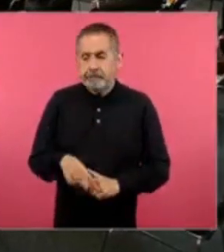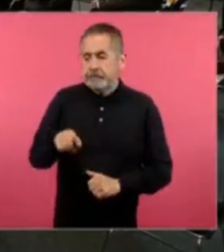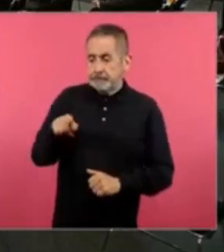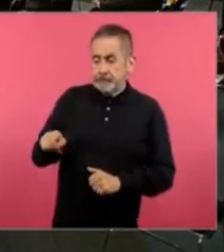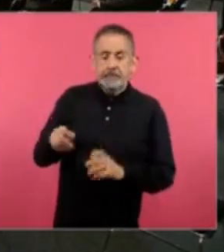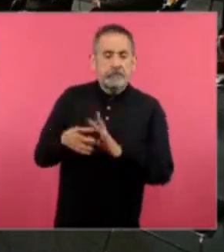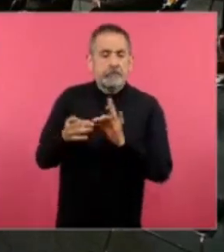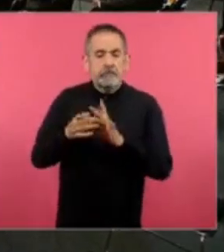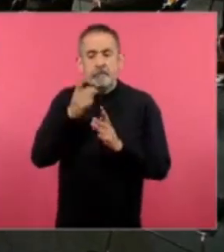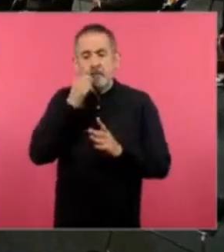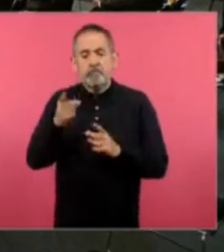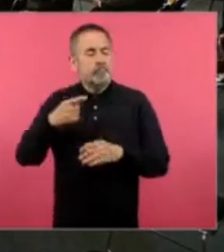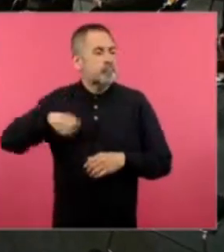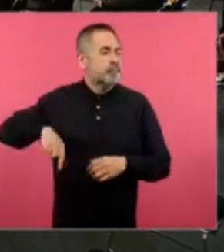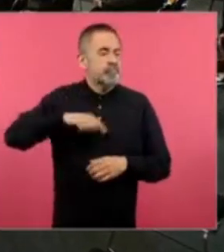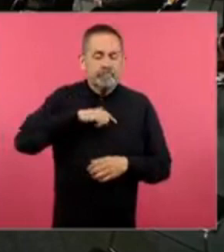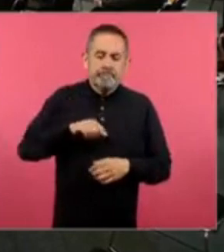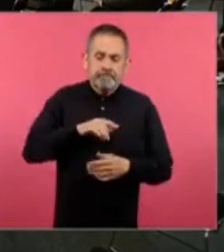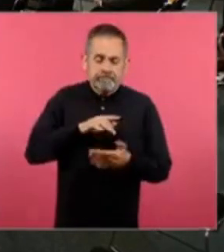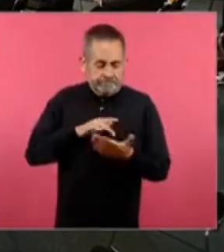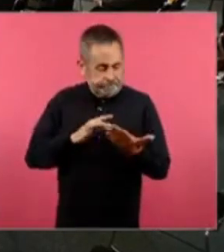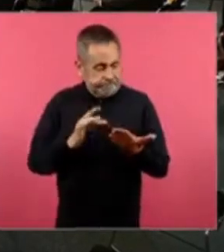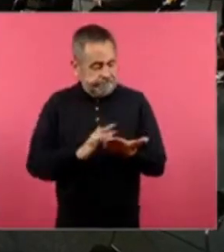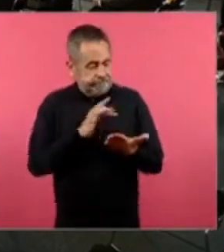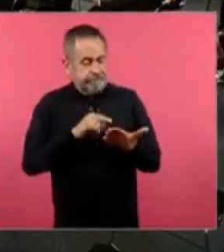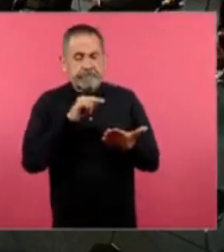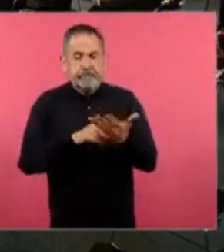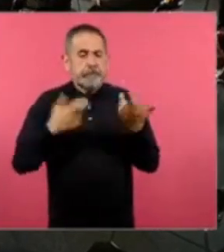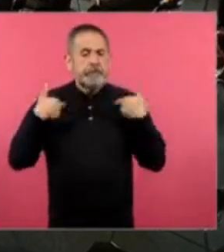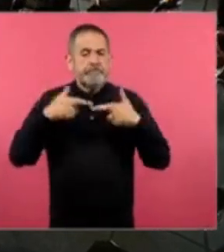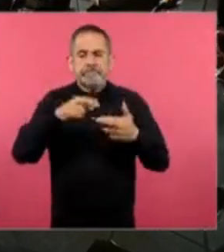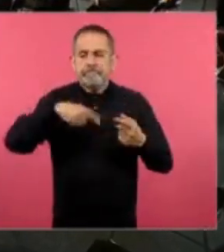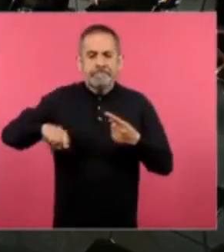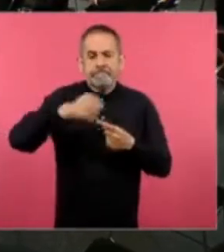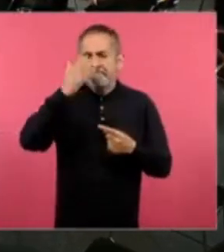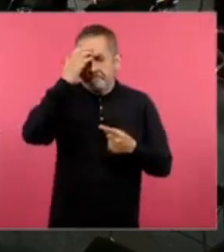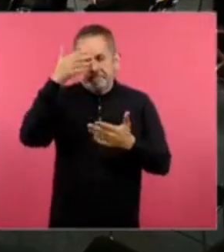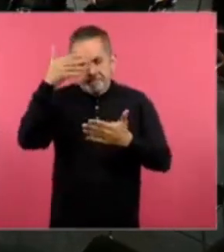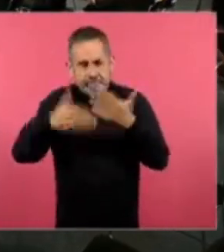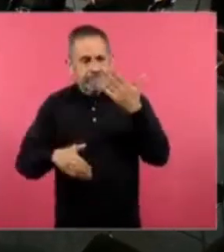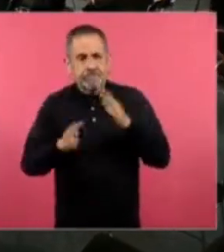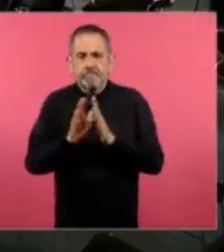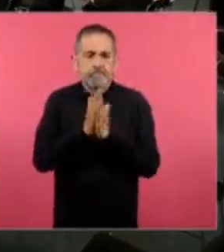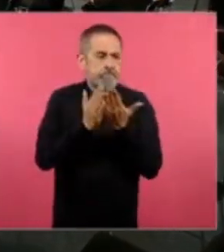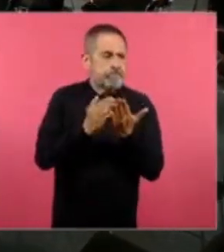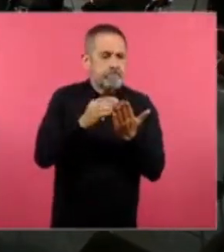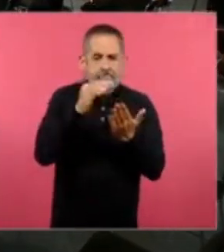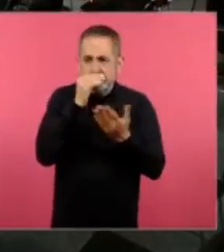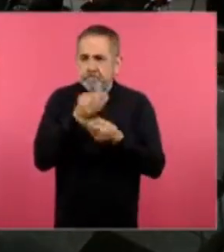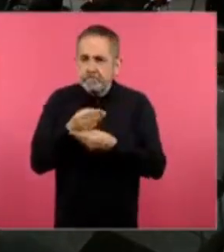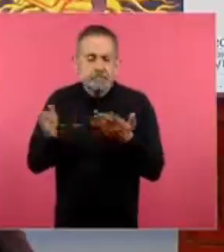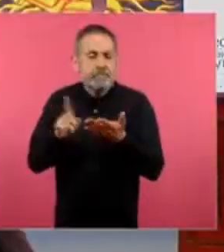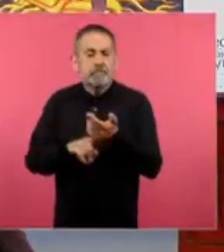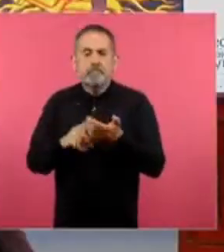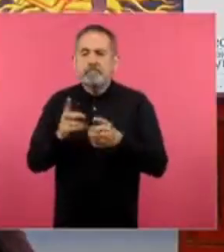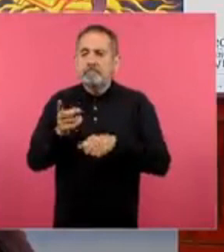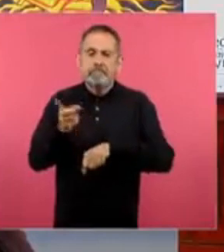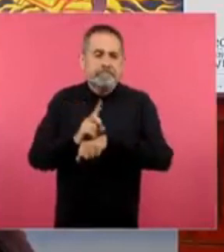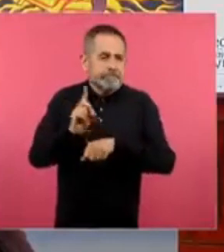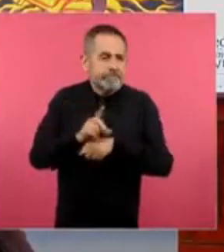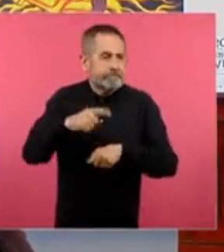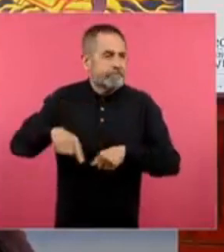dice que nos debemos apoyar de las herramientas que también como docentes ya conocemos: portafolios de evidencias, diario del